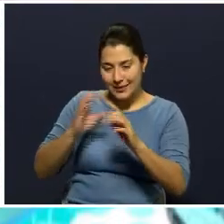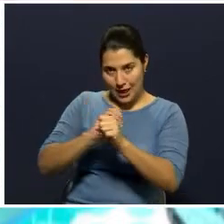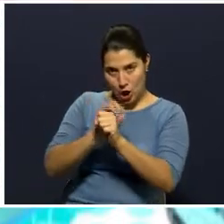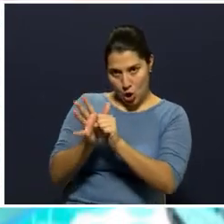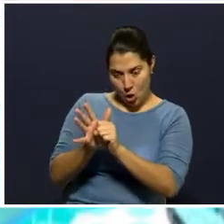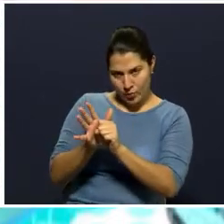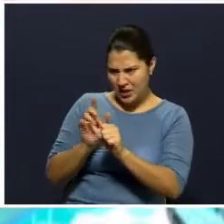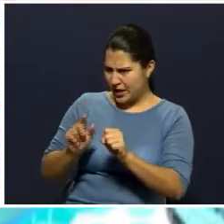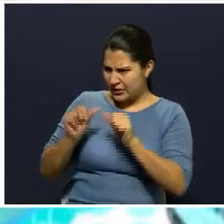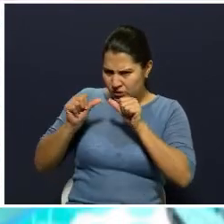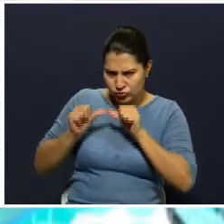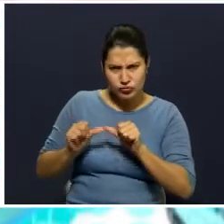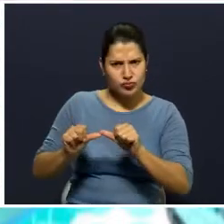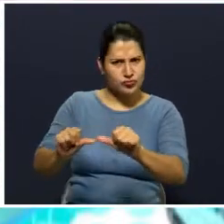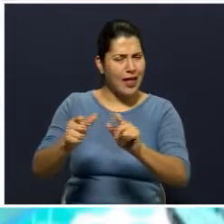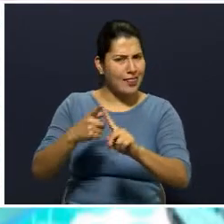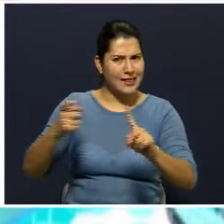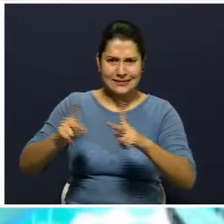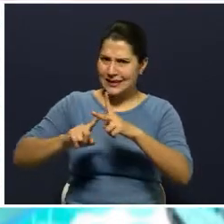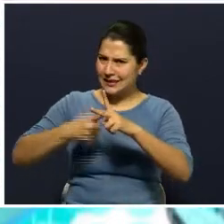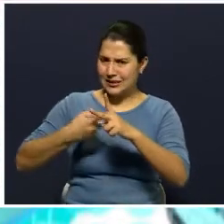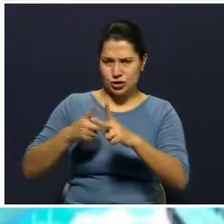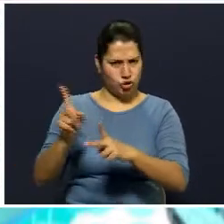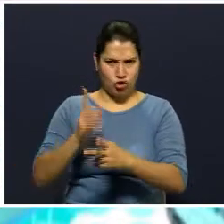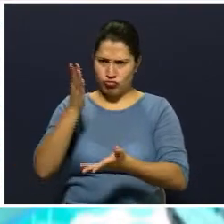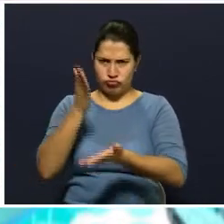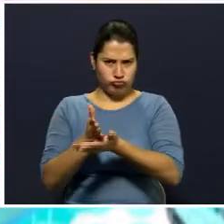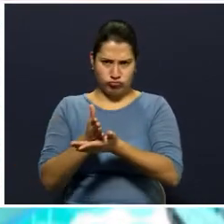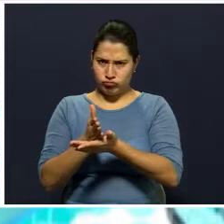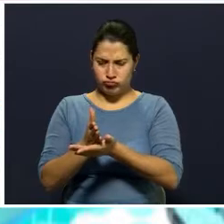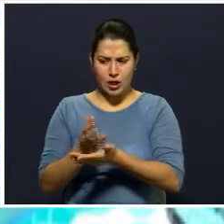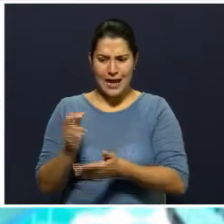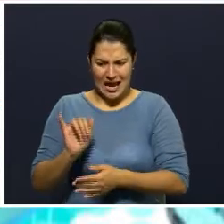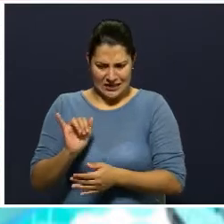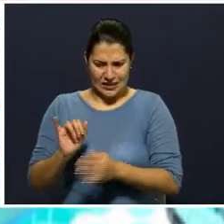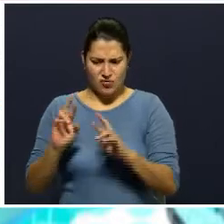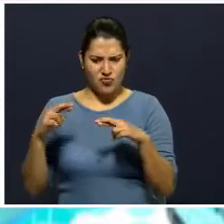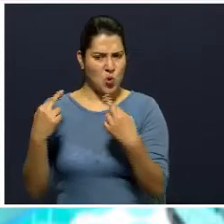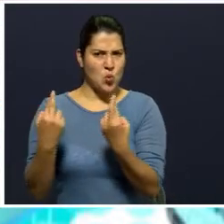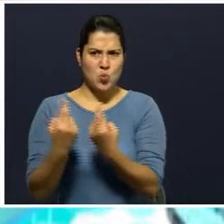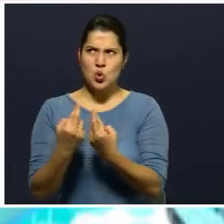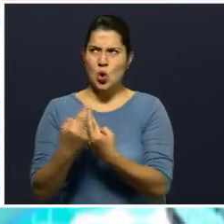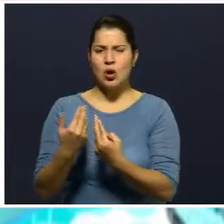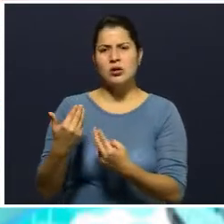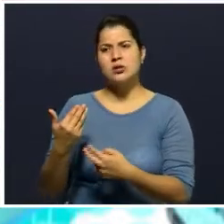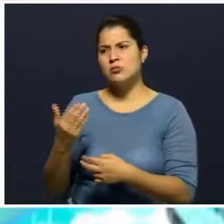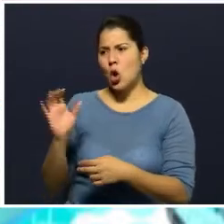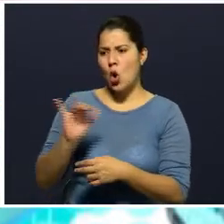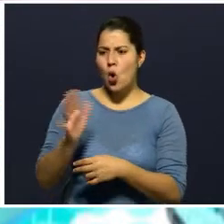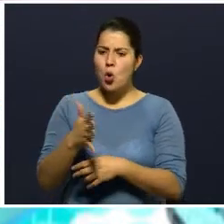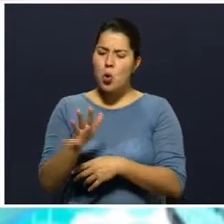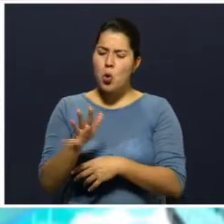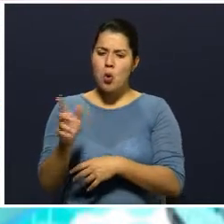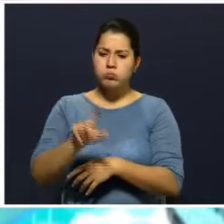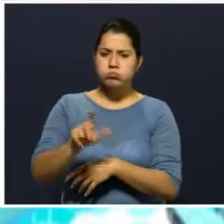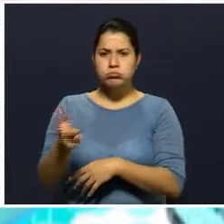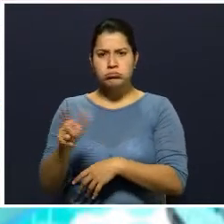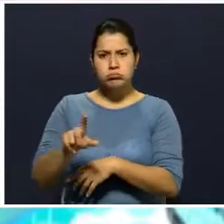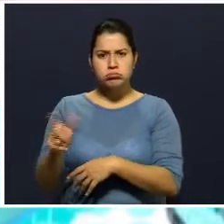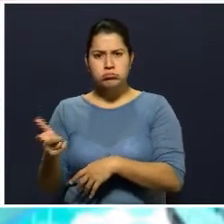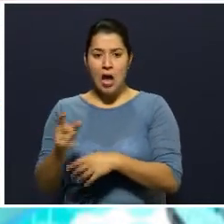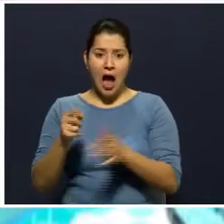funcionando ininterrumpidamente desde principios de marzo. Esta mesa se reúne, le puedo decir, de día por medio, o en algunos casos se han reunido todos